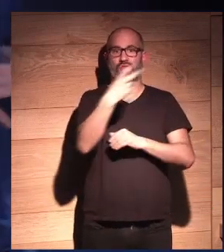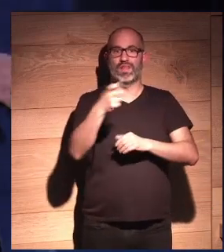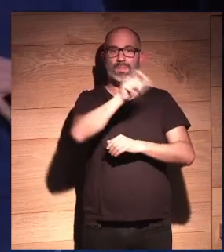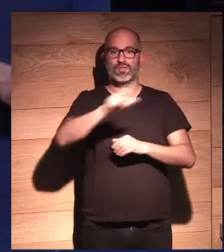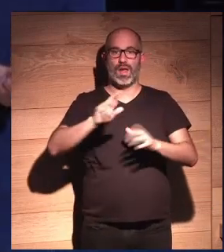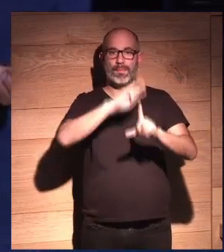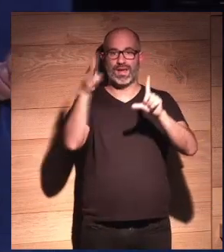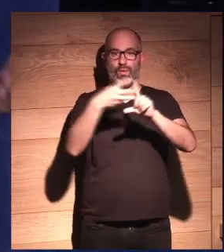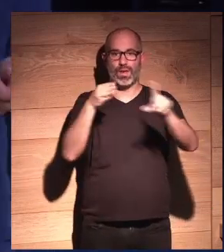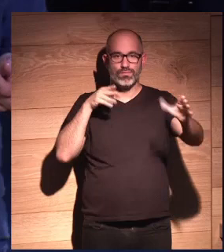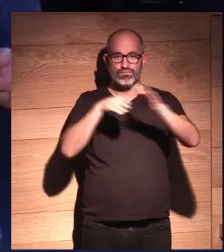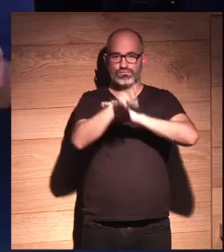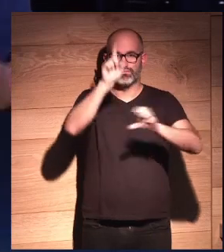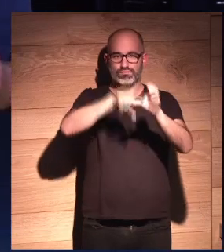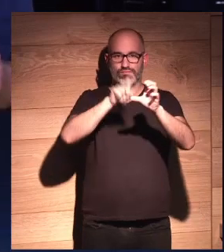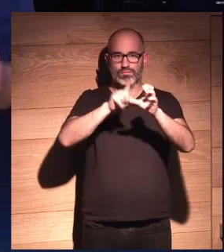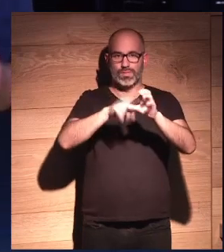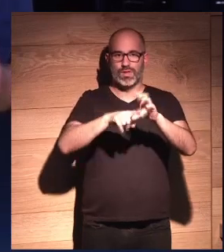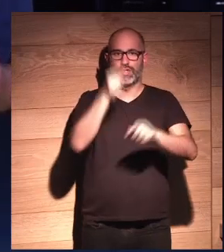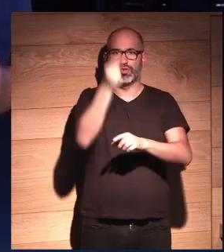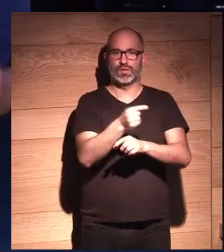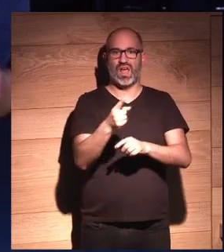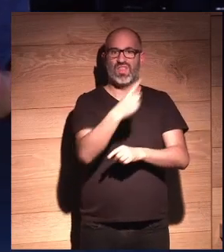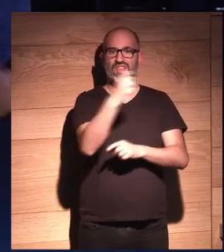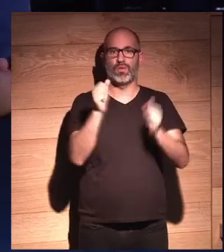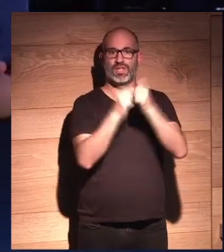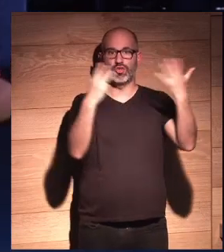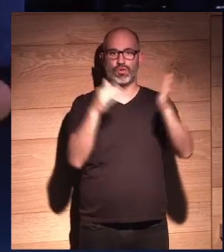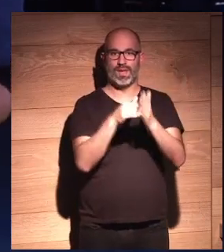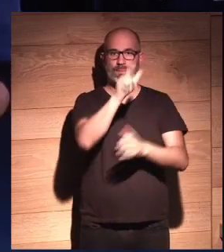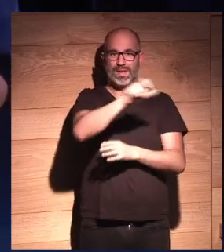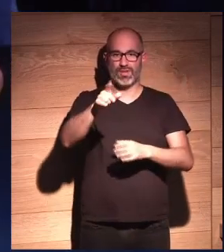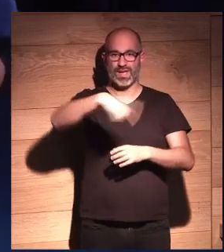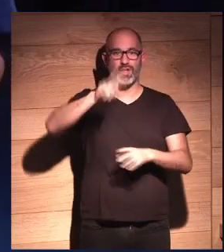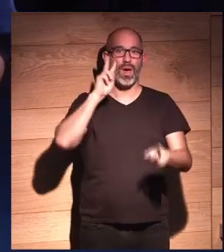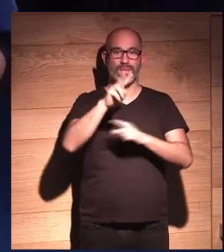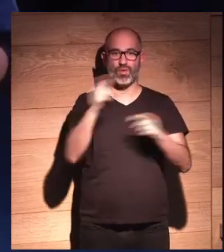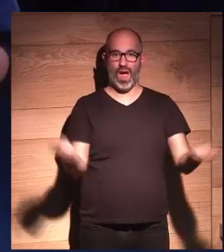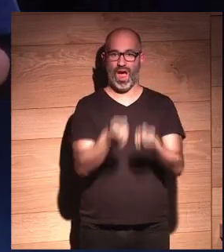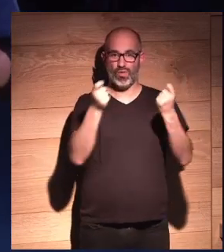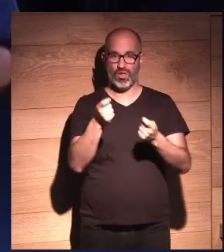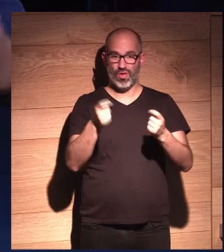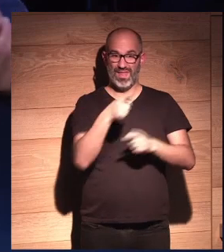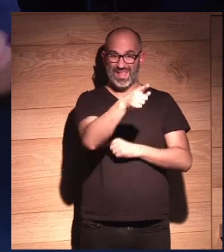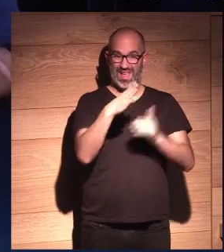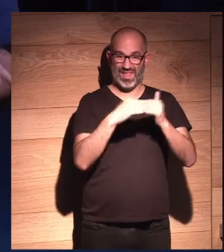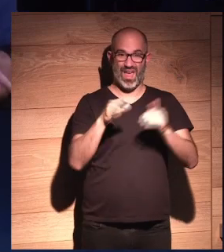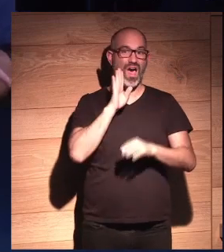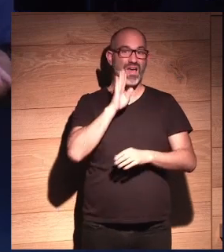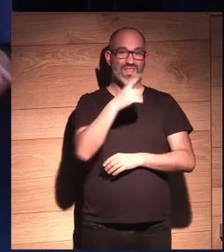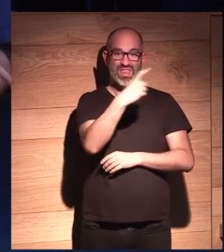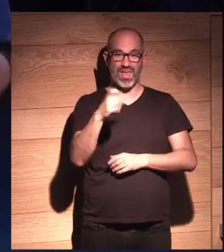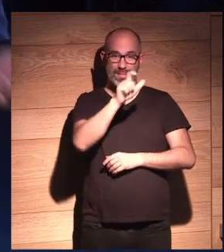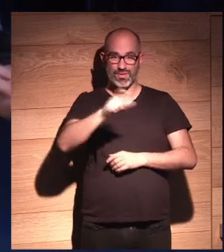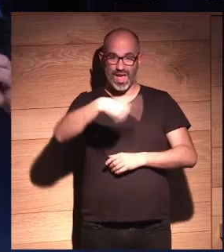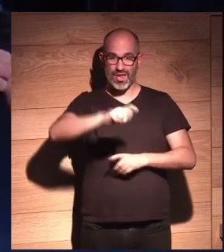web. Y he tenido 128.000 personas que han visto el anuncio. De las 200 personas que han entrado en mi página web y me han dejado el